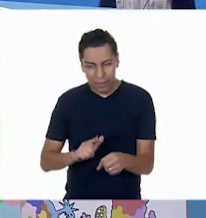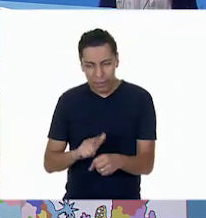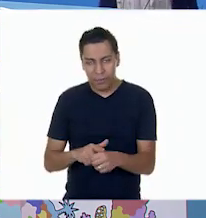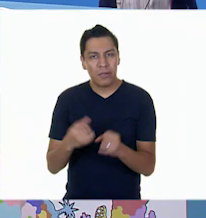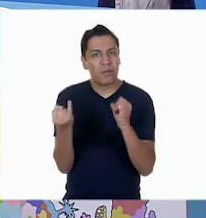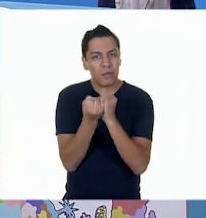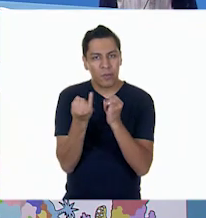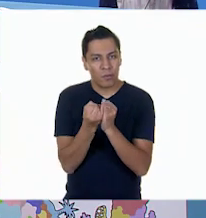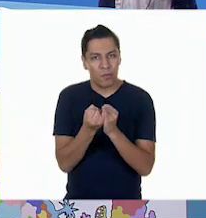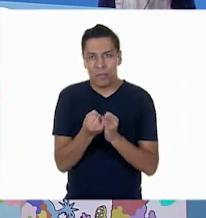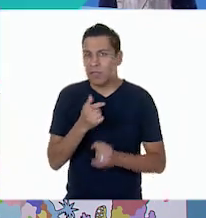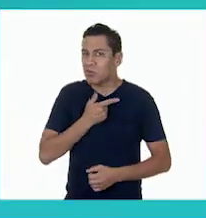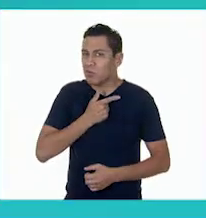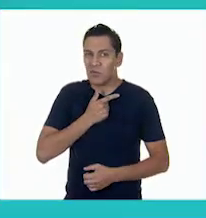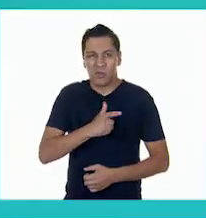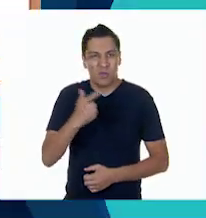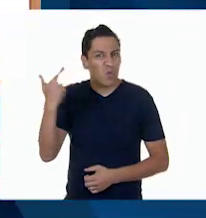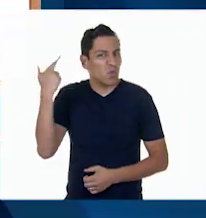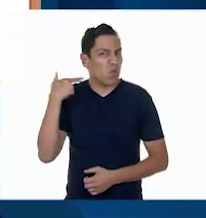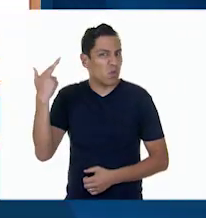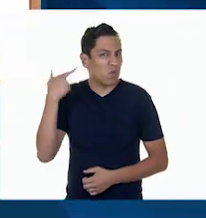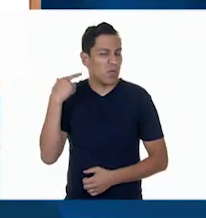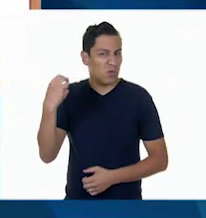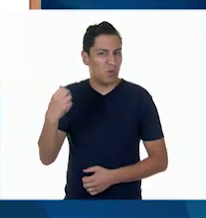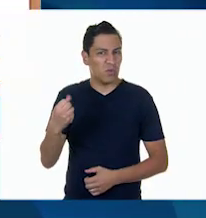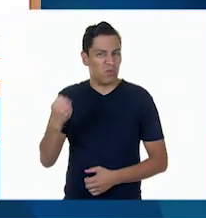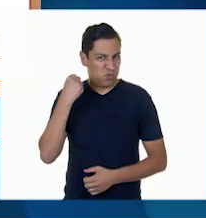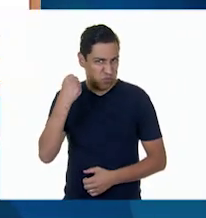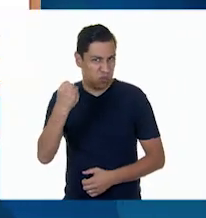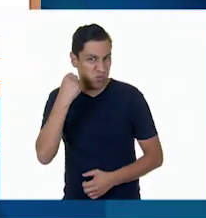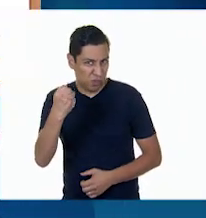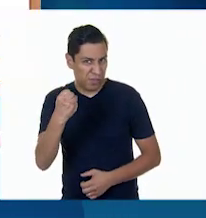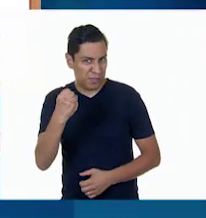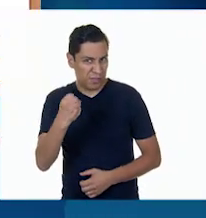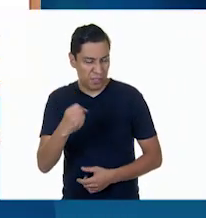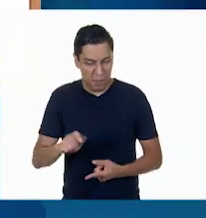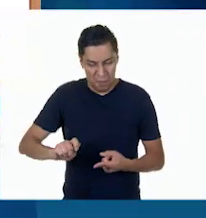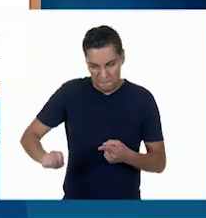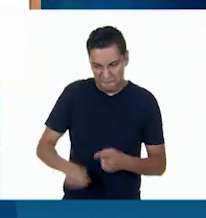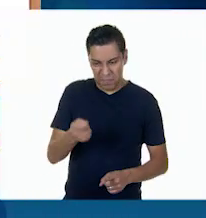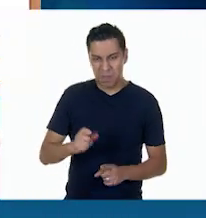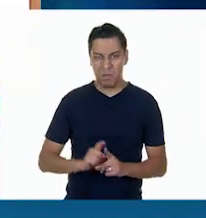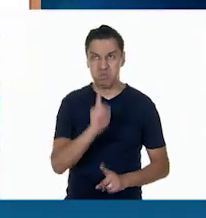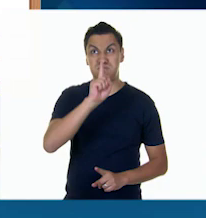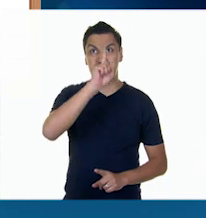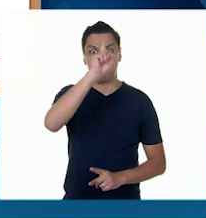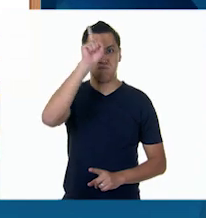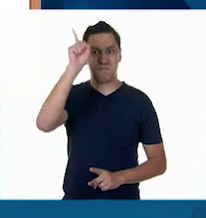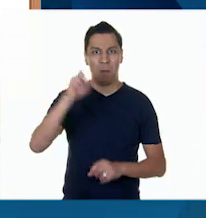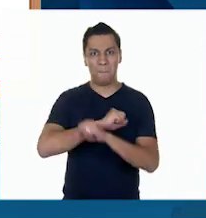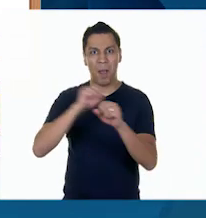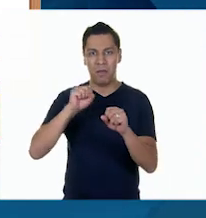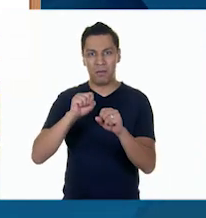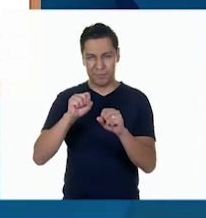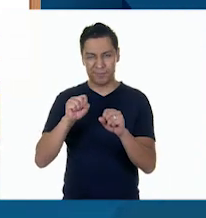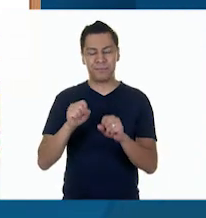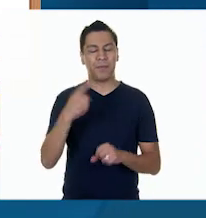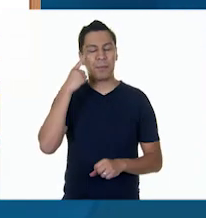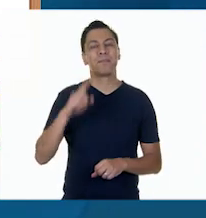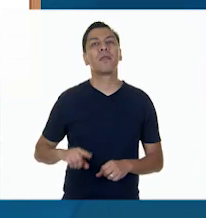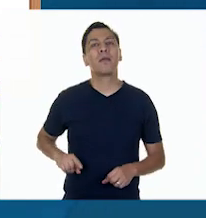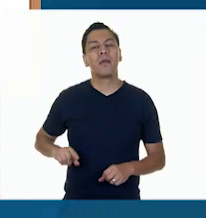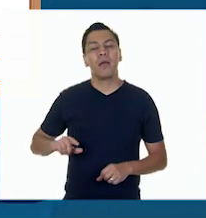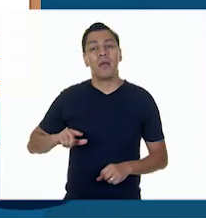que generamos. Y para finalizar esta tabla tenemos el avión en despegue que genera 130 decibeles y